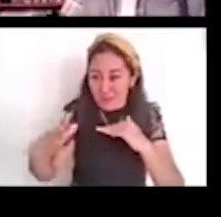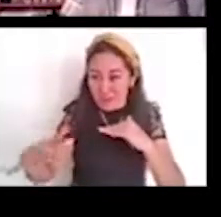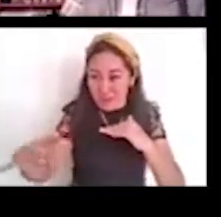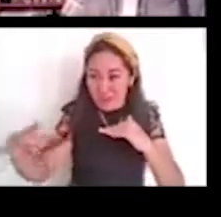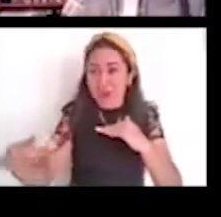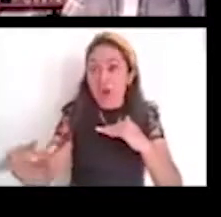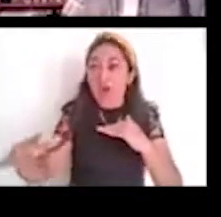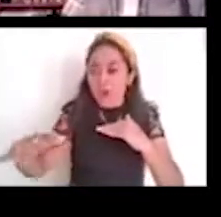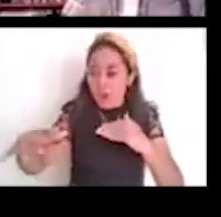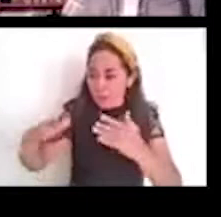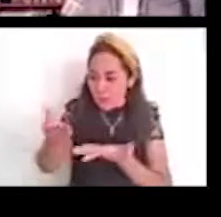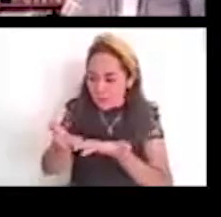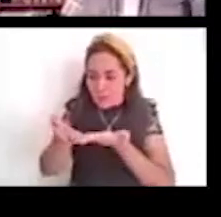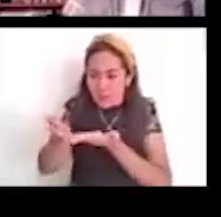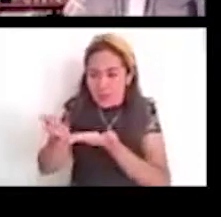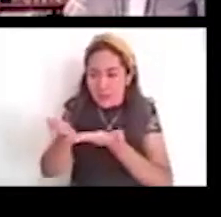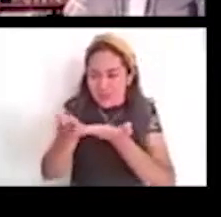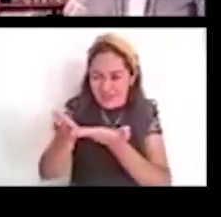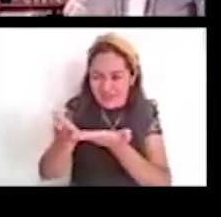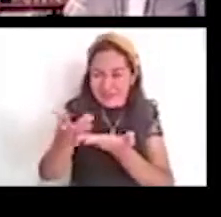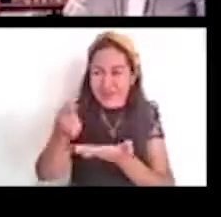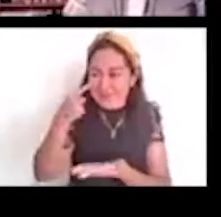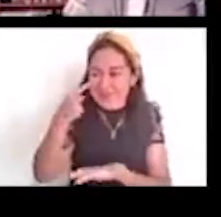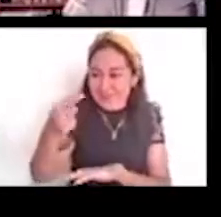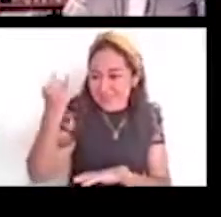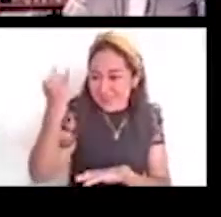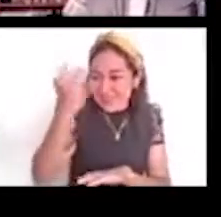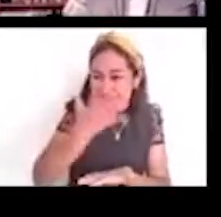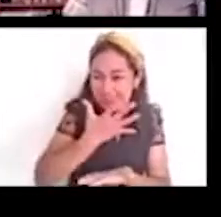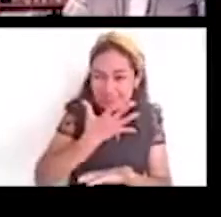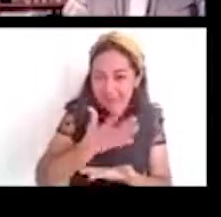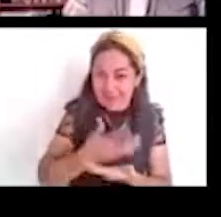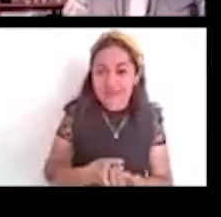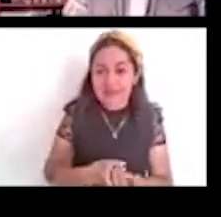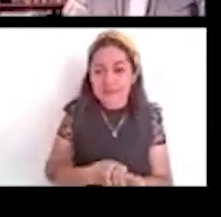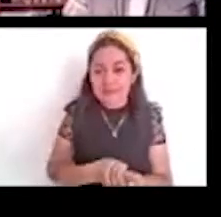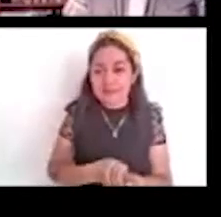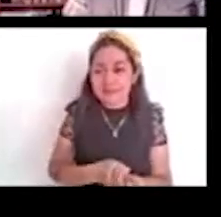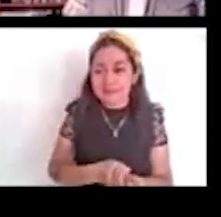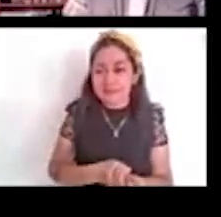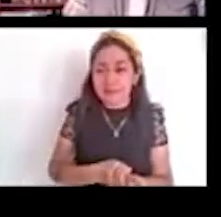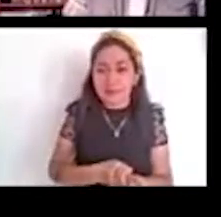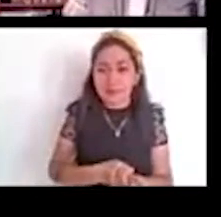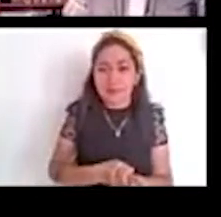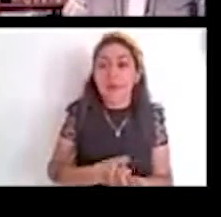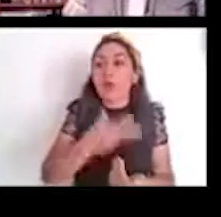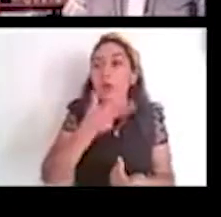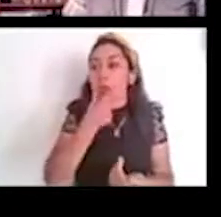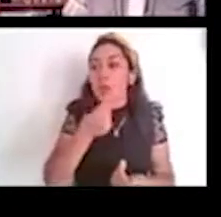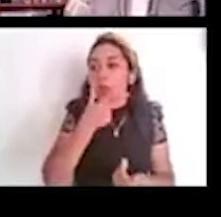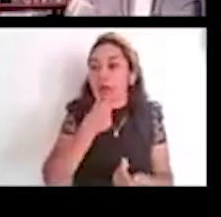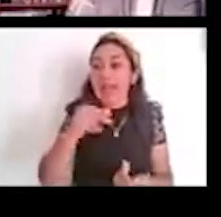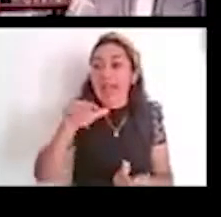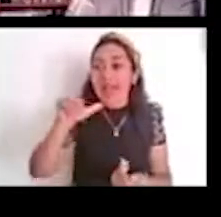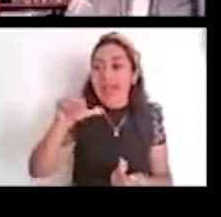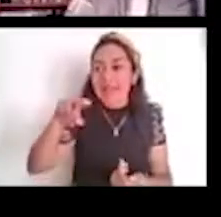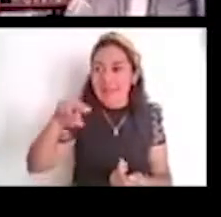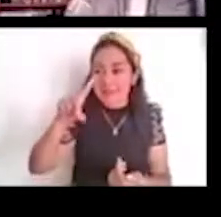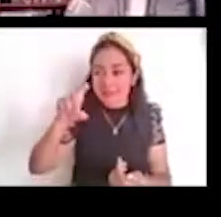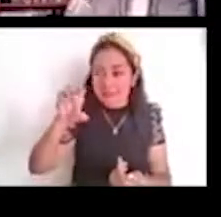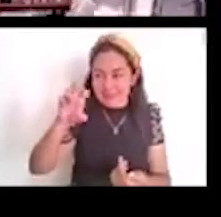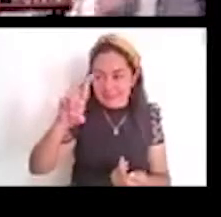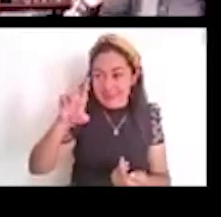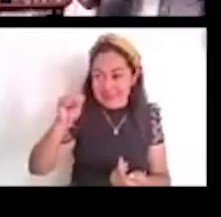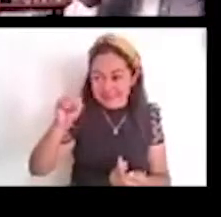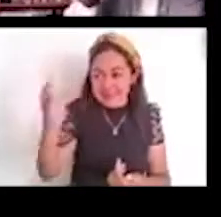chinampa. Esta imagen de Lorenzo Andrés Aguilar nos habla